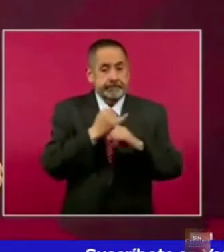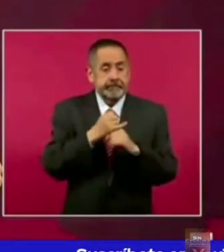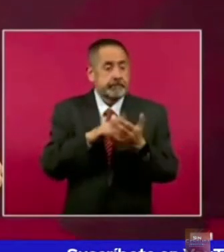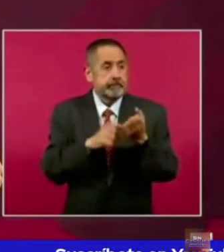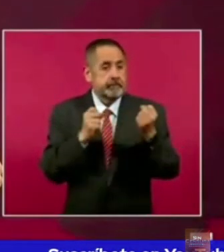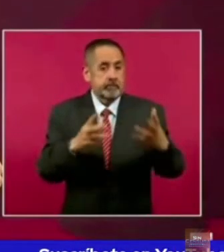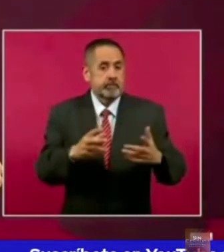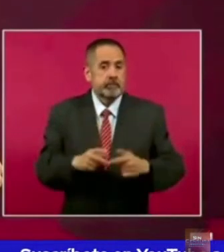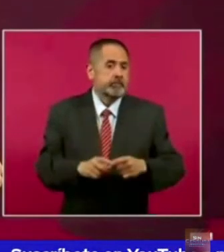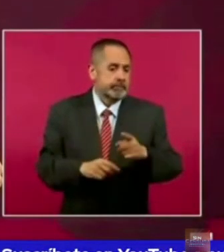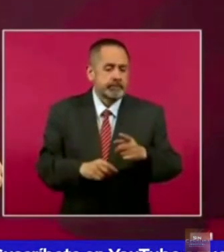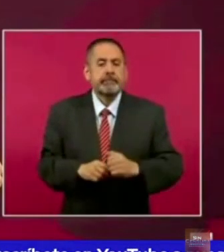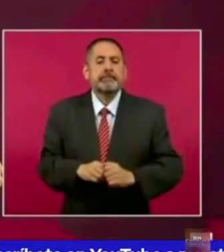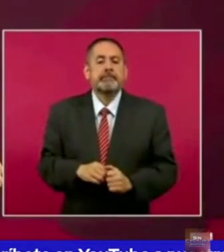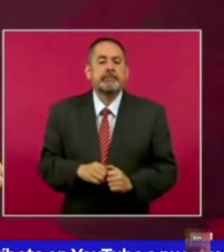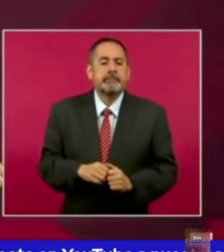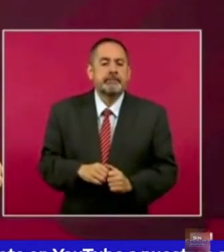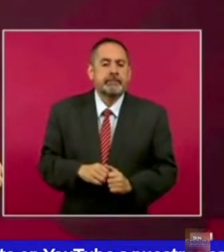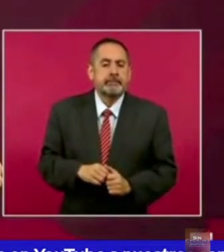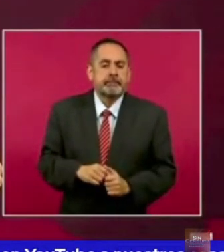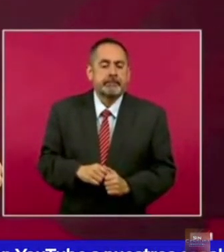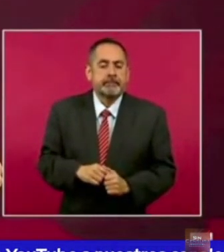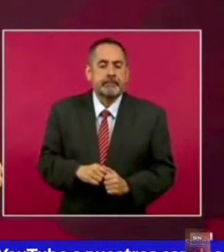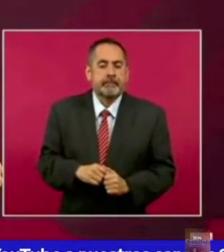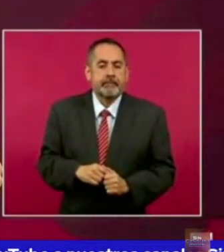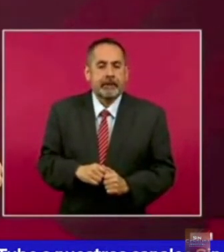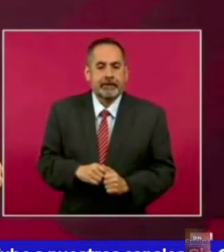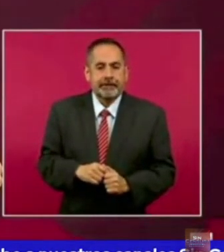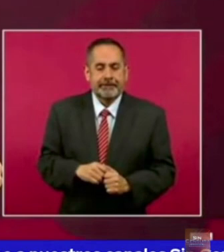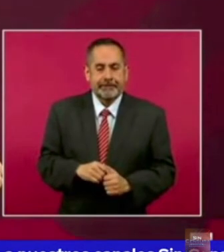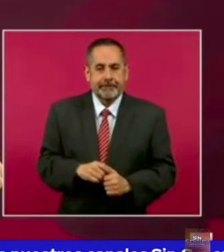Cuando estaba